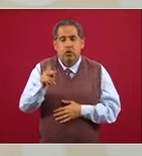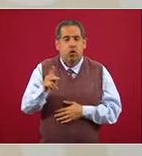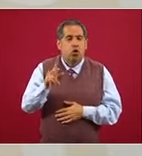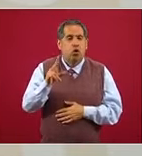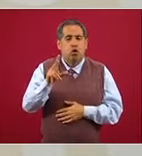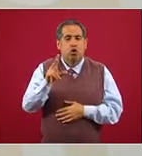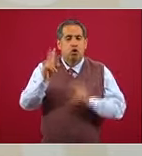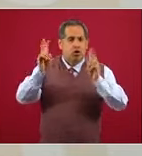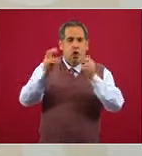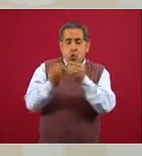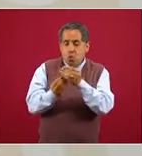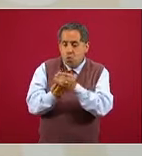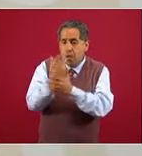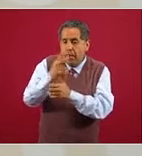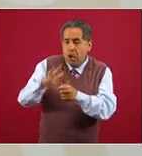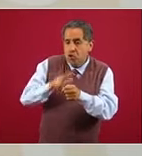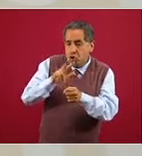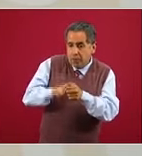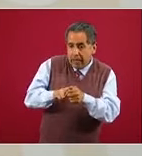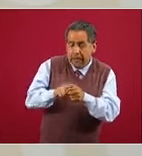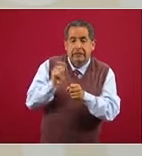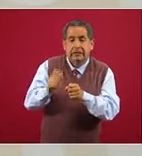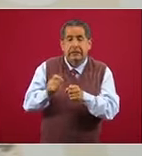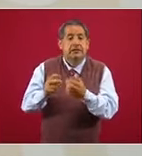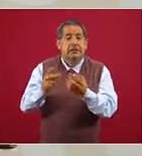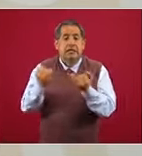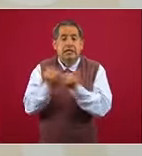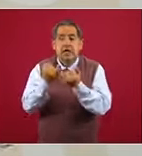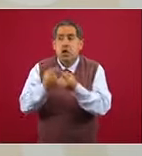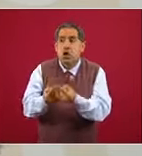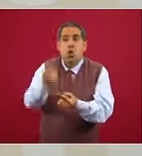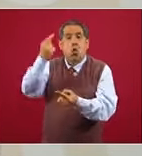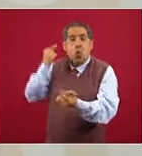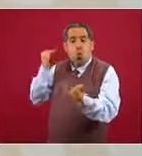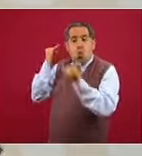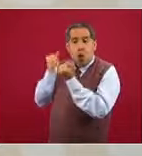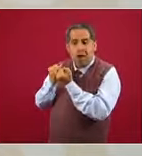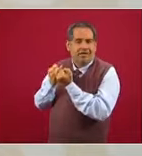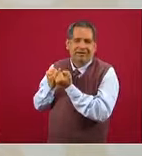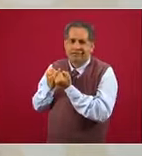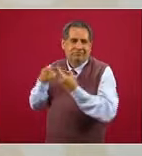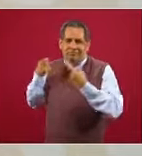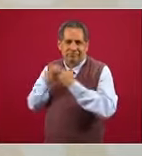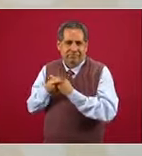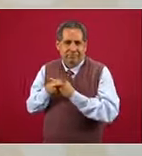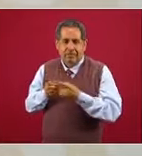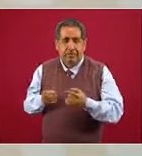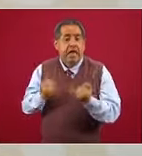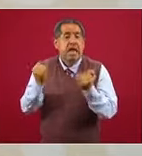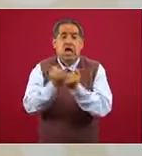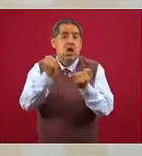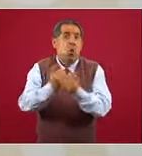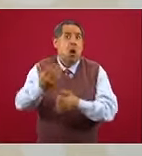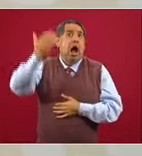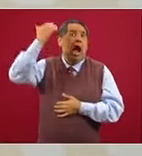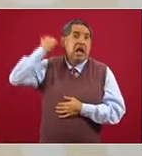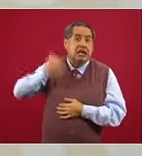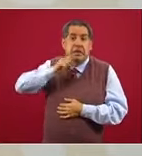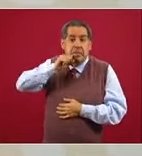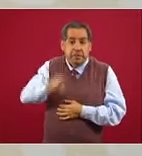decir nueva normalidad y decir regresar son dos condiciones que chocan, ¿no? Vamos a regresar a